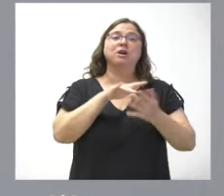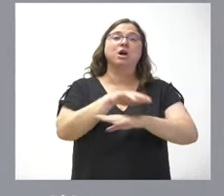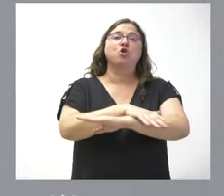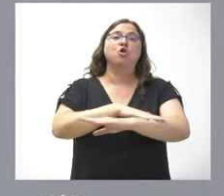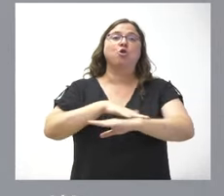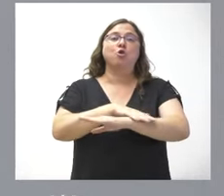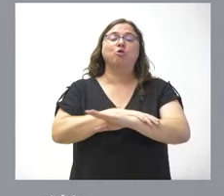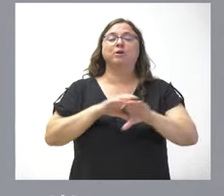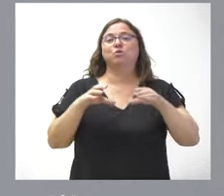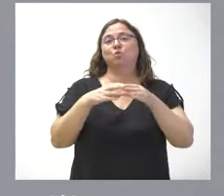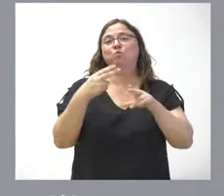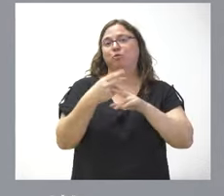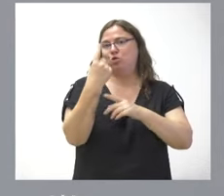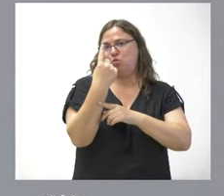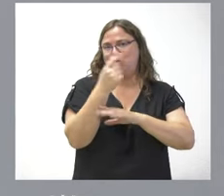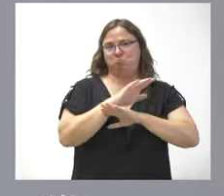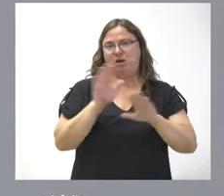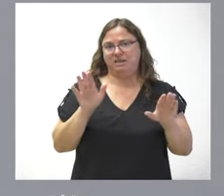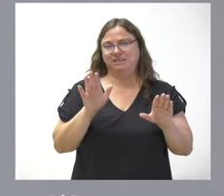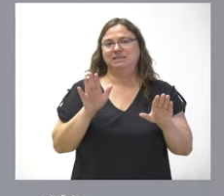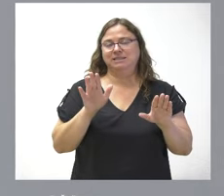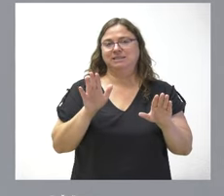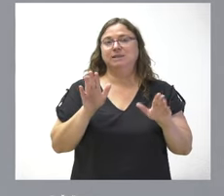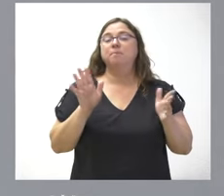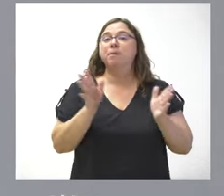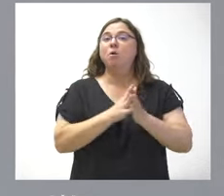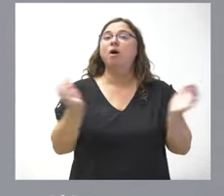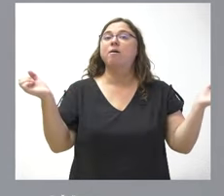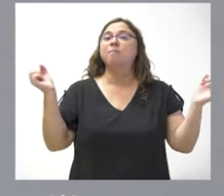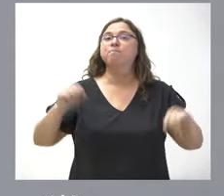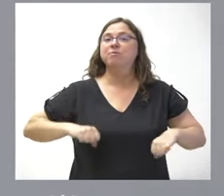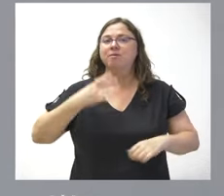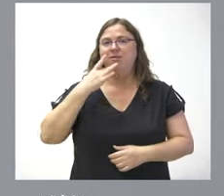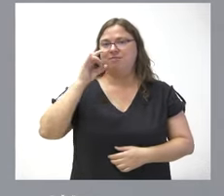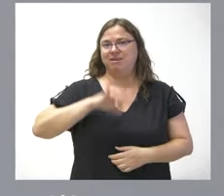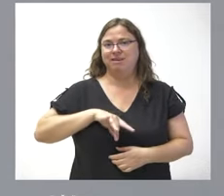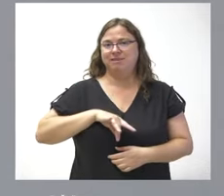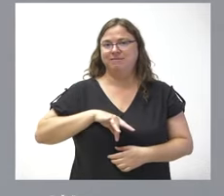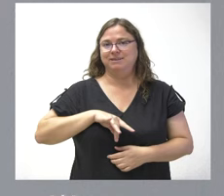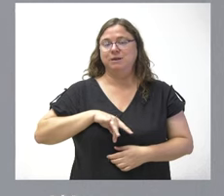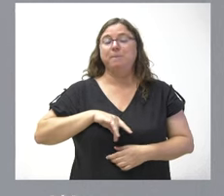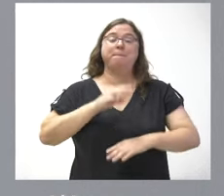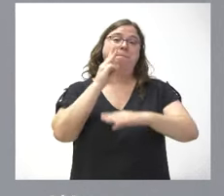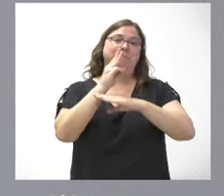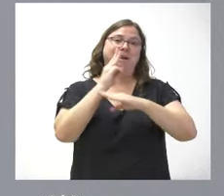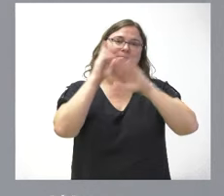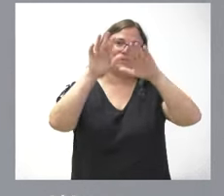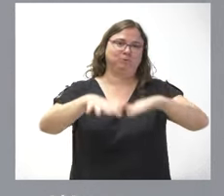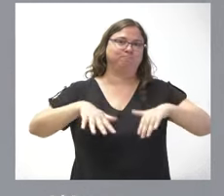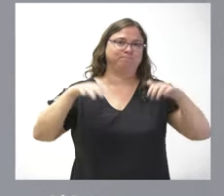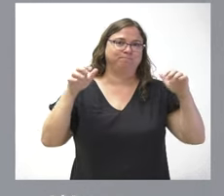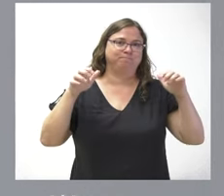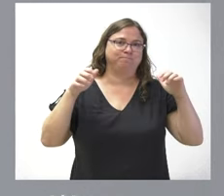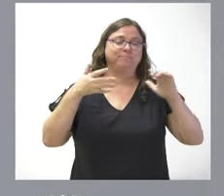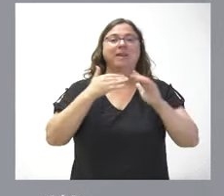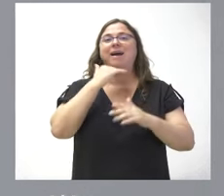de un solo partido político en Castilla y león Pero quien aprueba los presupuestos es el parlamento autonómico y por tanto